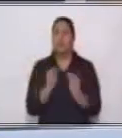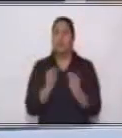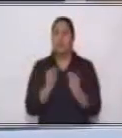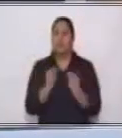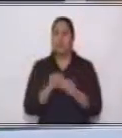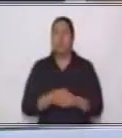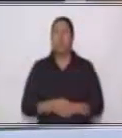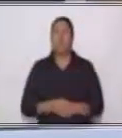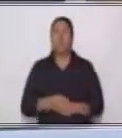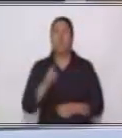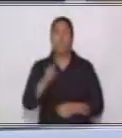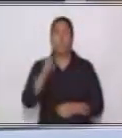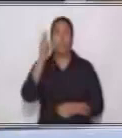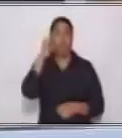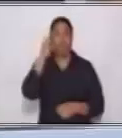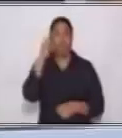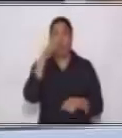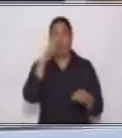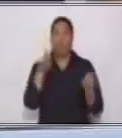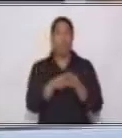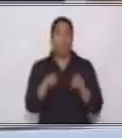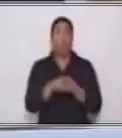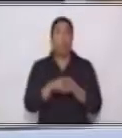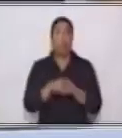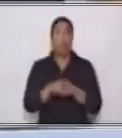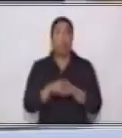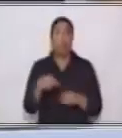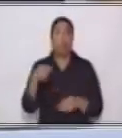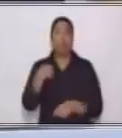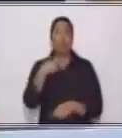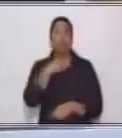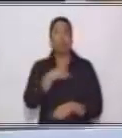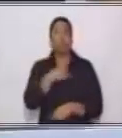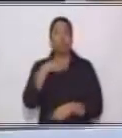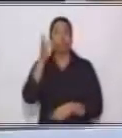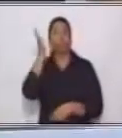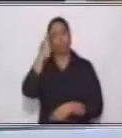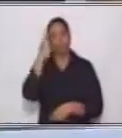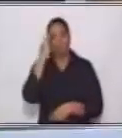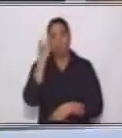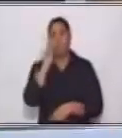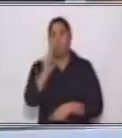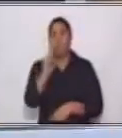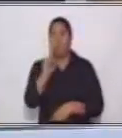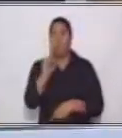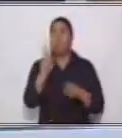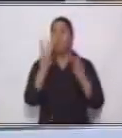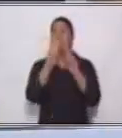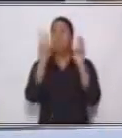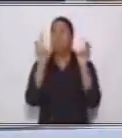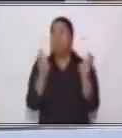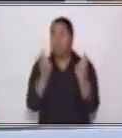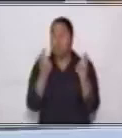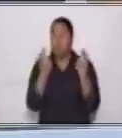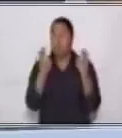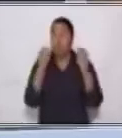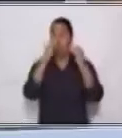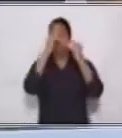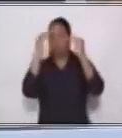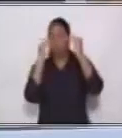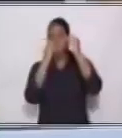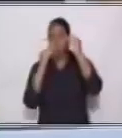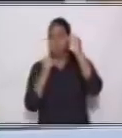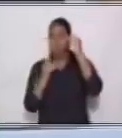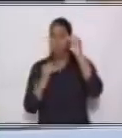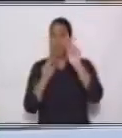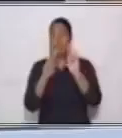Recuerda también que debemos de tomar en cuenta lo que es el tema, los subtemas, las ideas